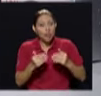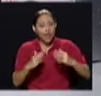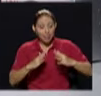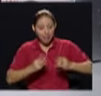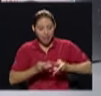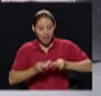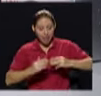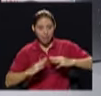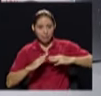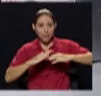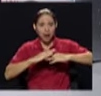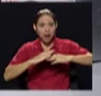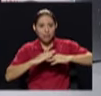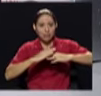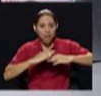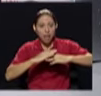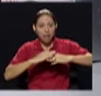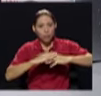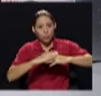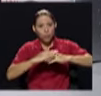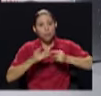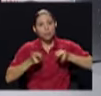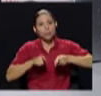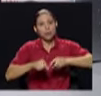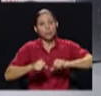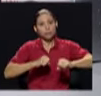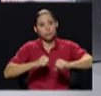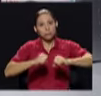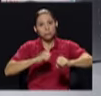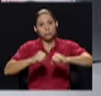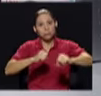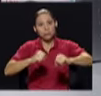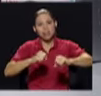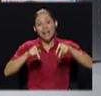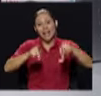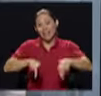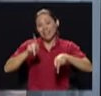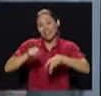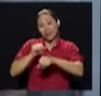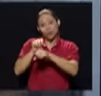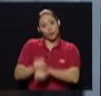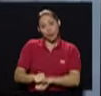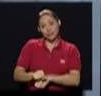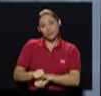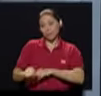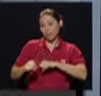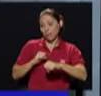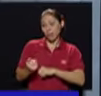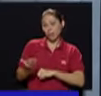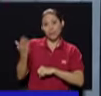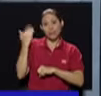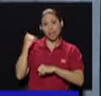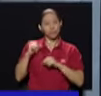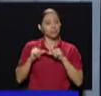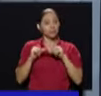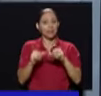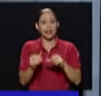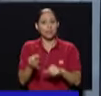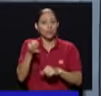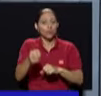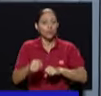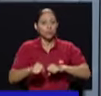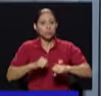continúa. Entonces las fallas van a seguir generando sismicidad. Entonces la gente tiene que acostumbrarse que si ha temblado en el pasado, seguirá temblando en